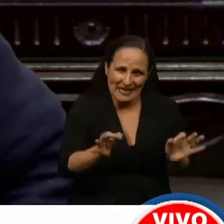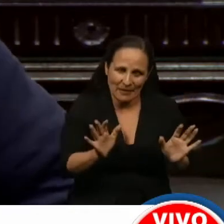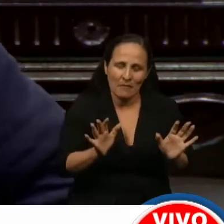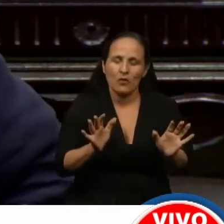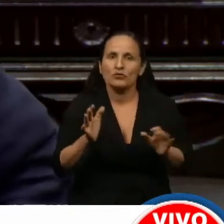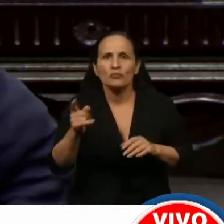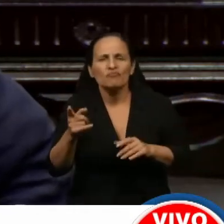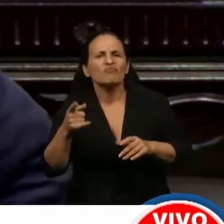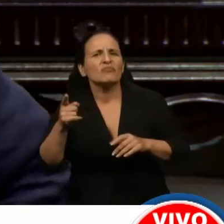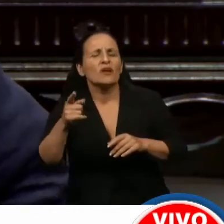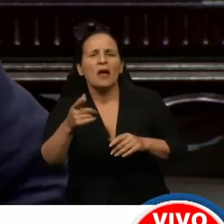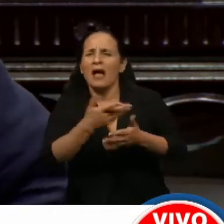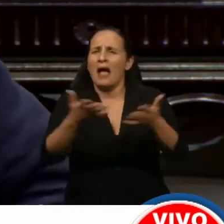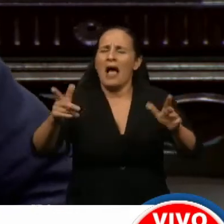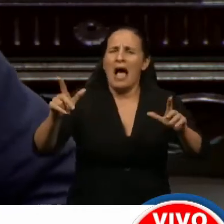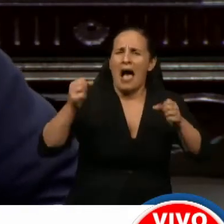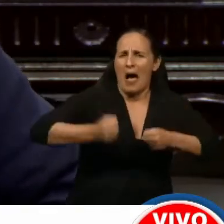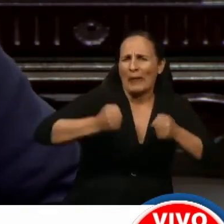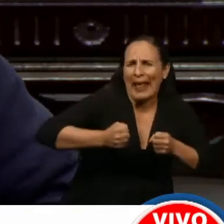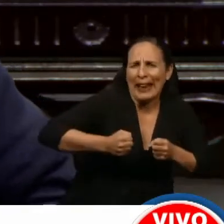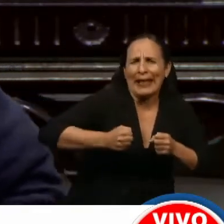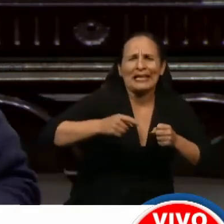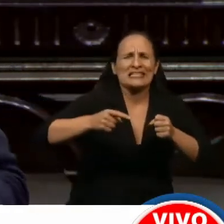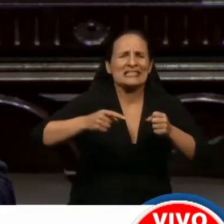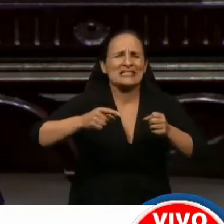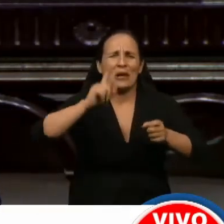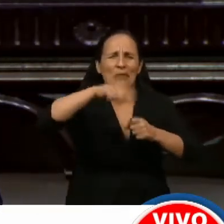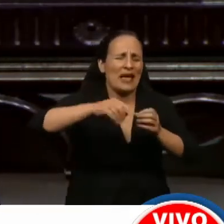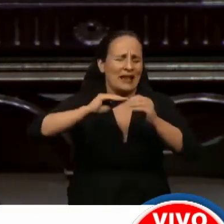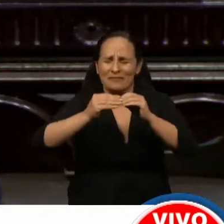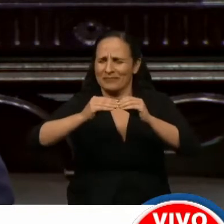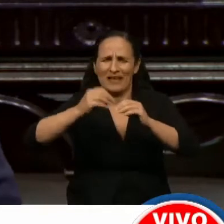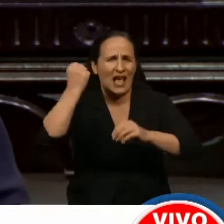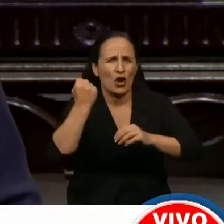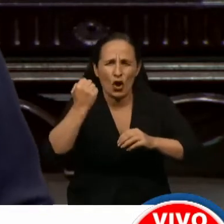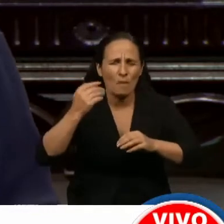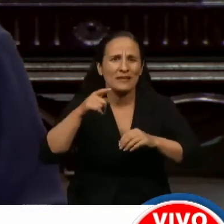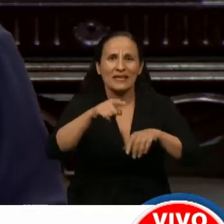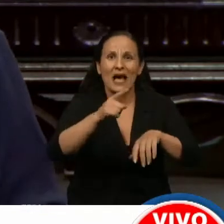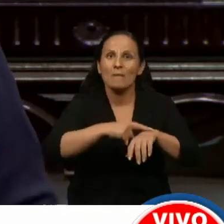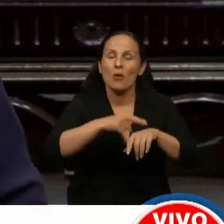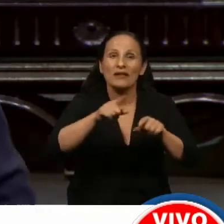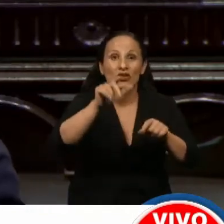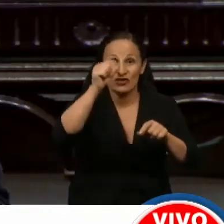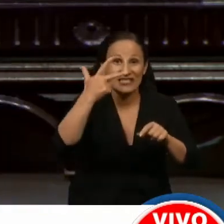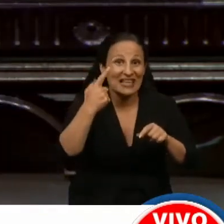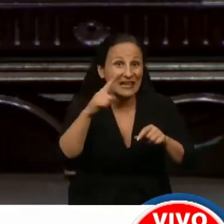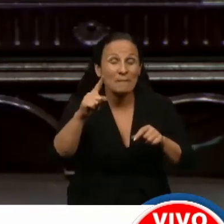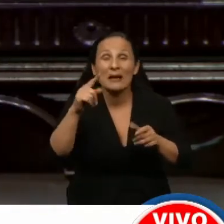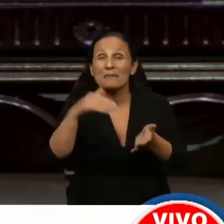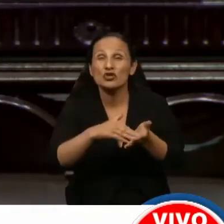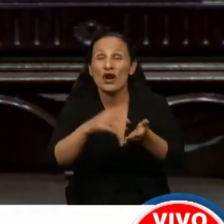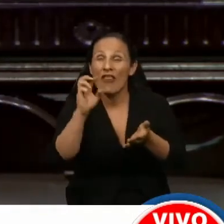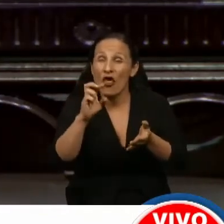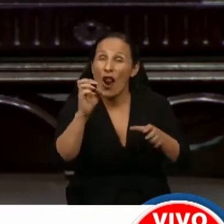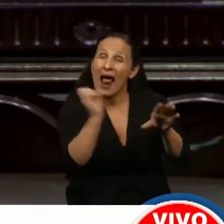hace un berrinche en público, se arma un desastre en la economía. La Argentina ese día tenía 63 mil millones de dólares de